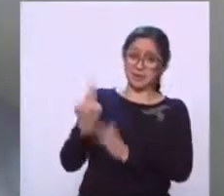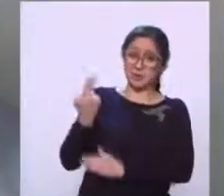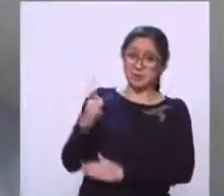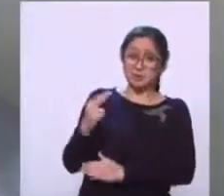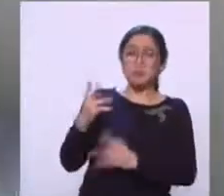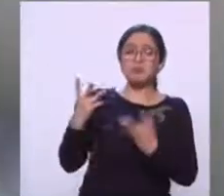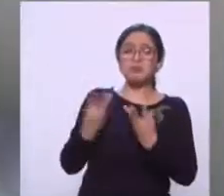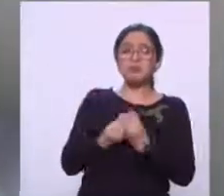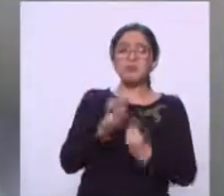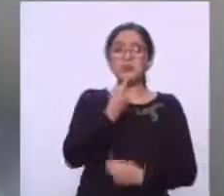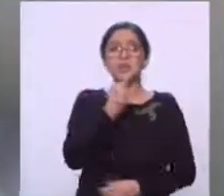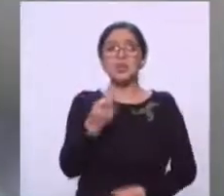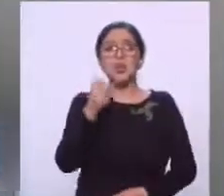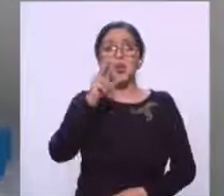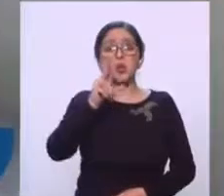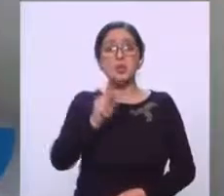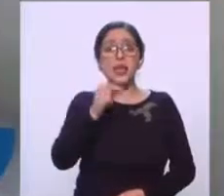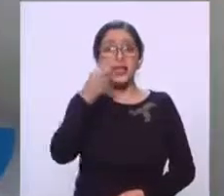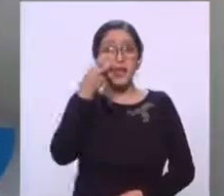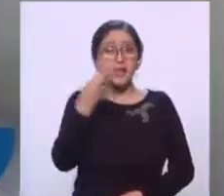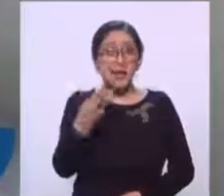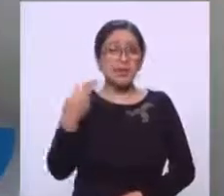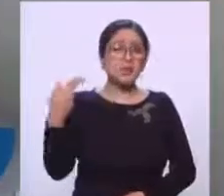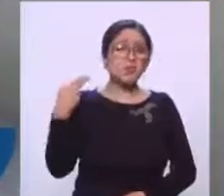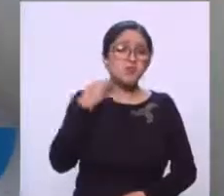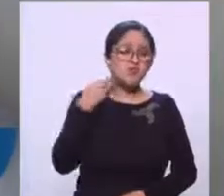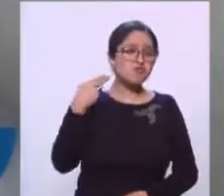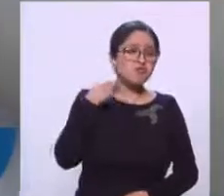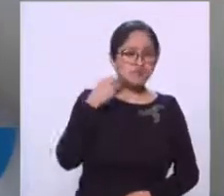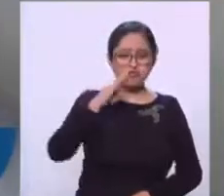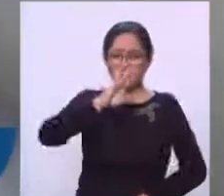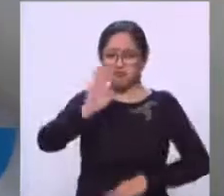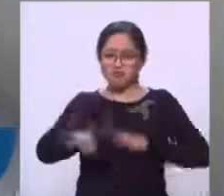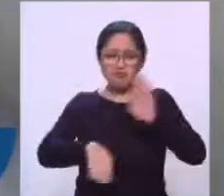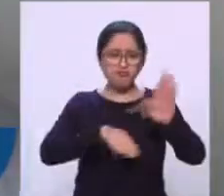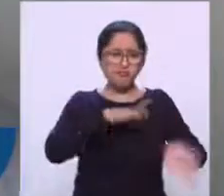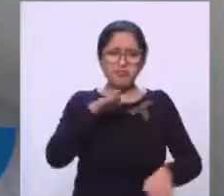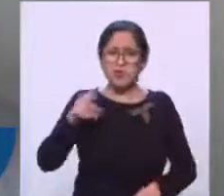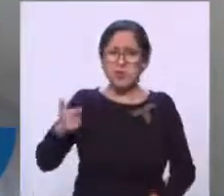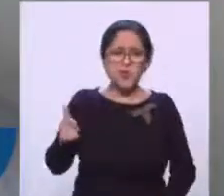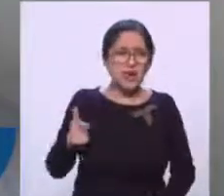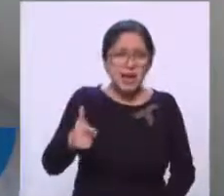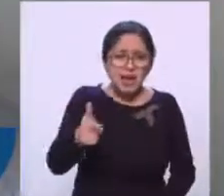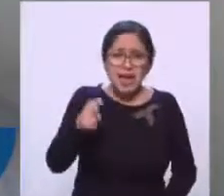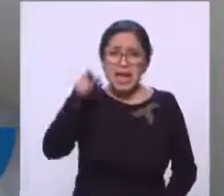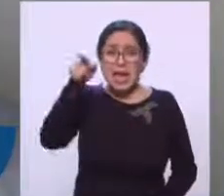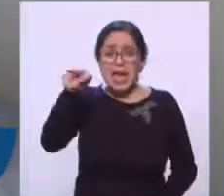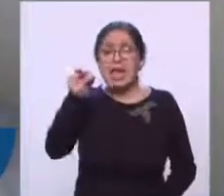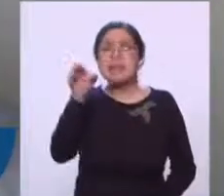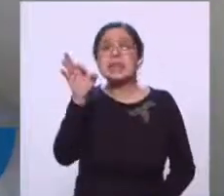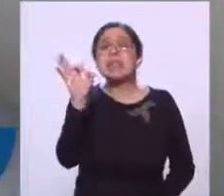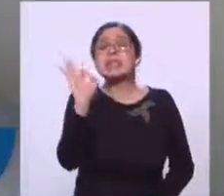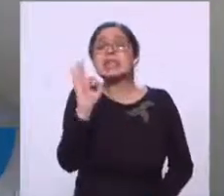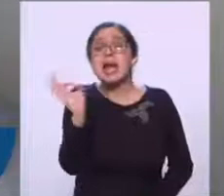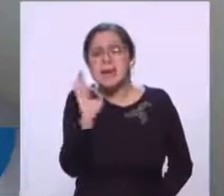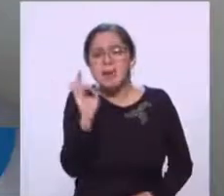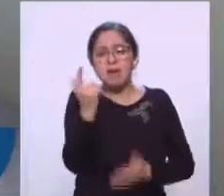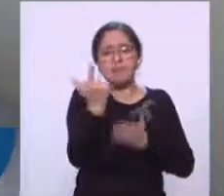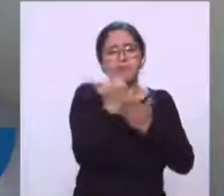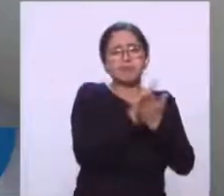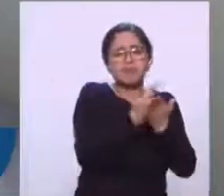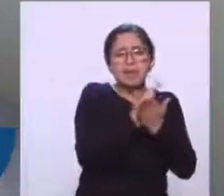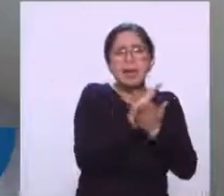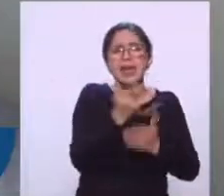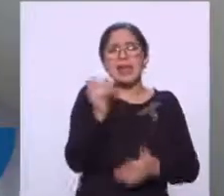teníamos 183 homicidios dolosos en la entidad, y estas cifras son siempre preliminares, generalmente